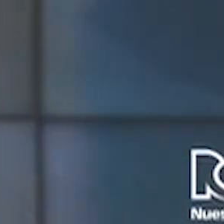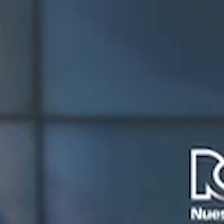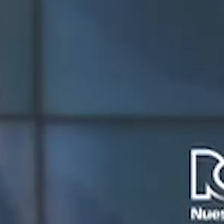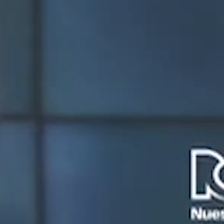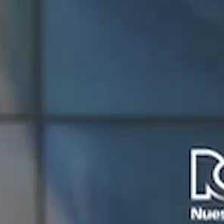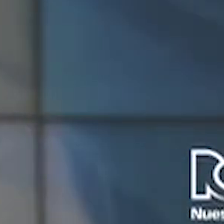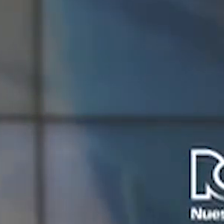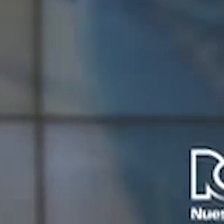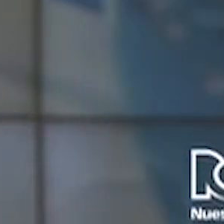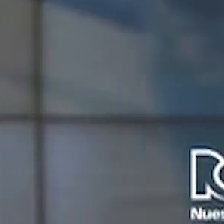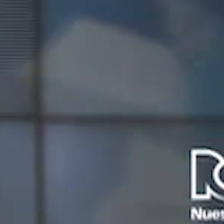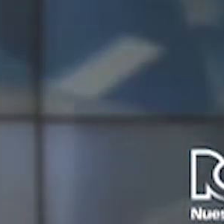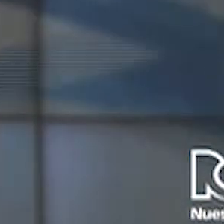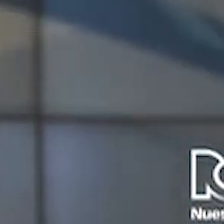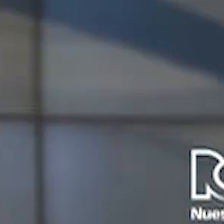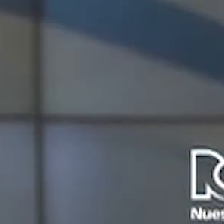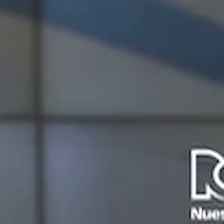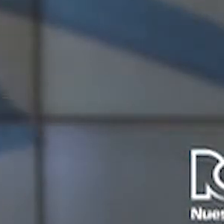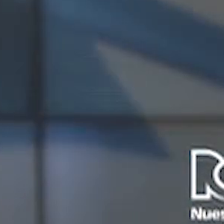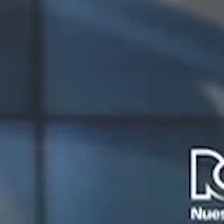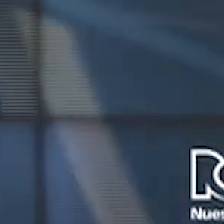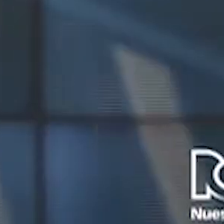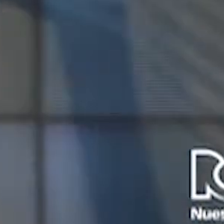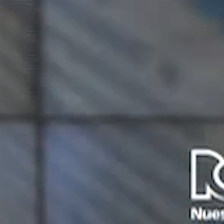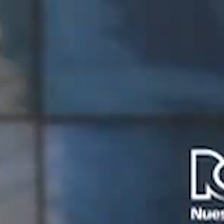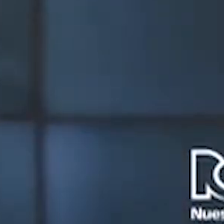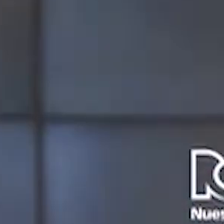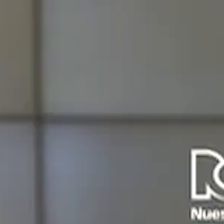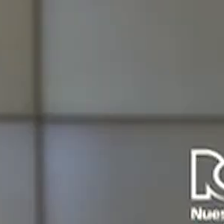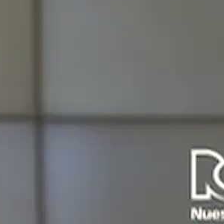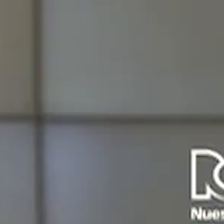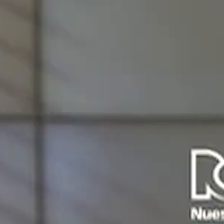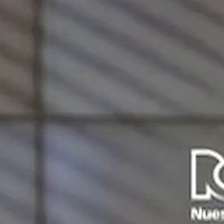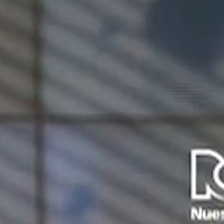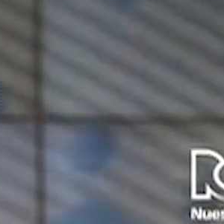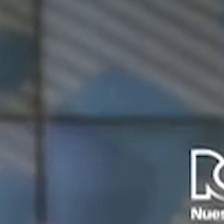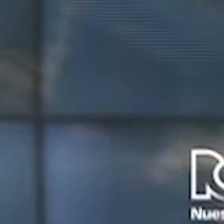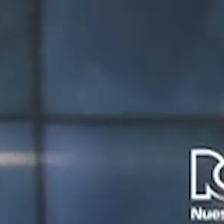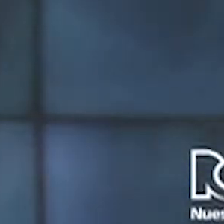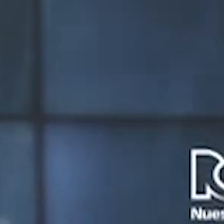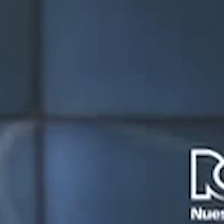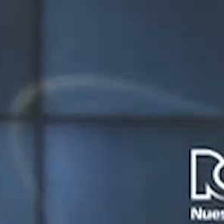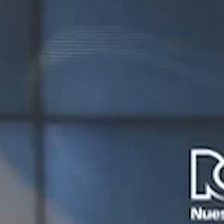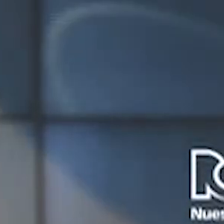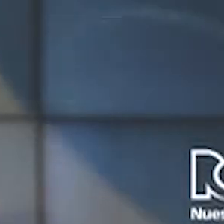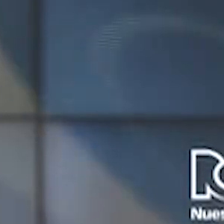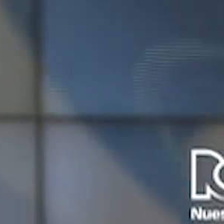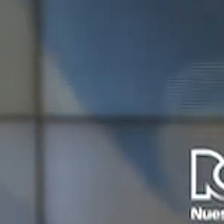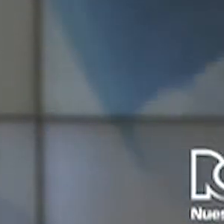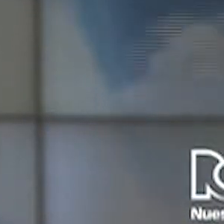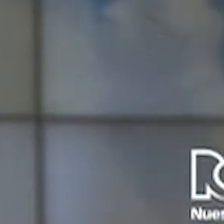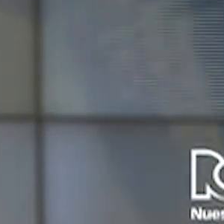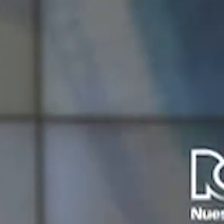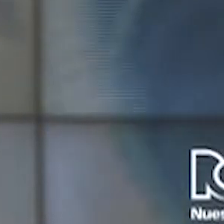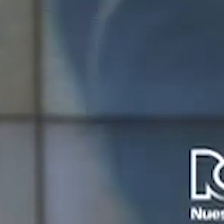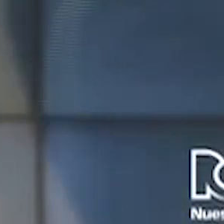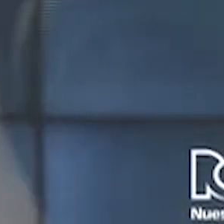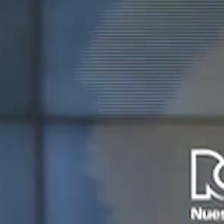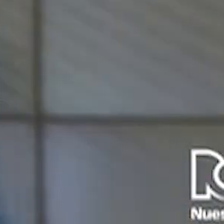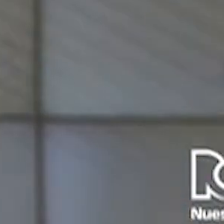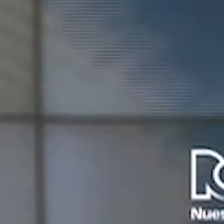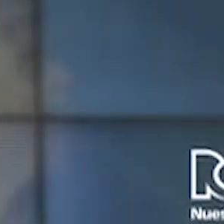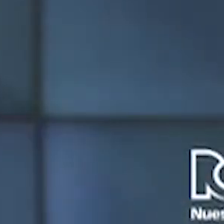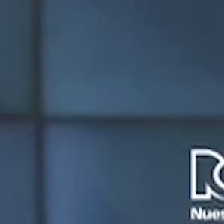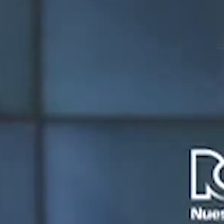y ayer se dio importante anuncio en colombia y es que el presidente extendió por tercera vez el aislamiento preventivo obligatorio la fecha ahora es el 1º de agosto